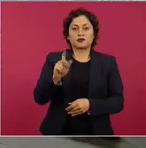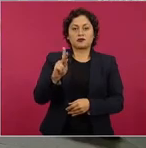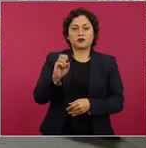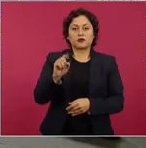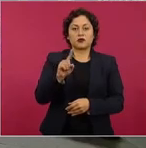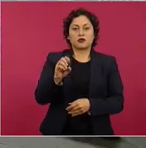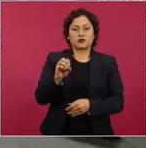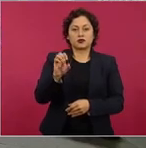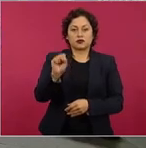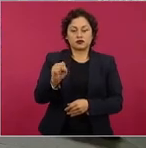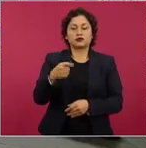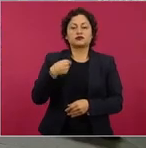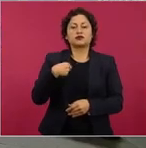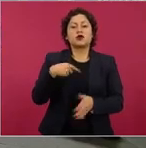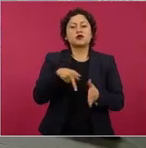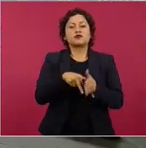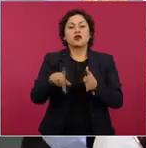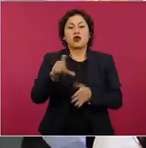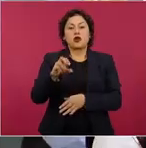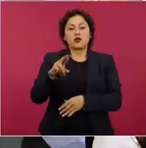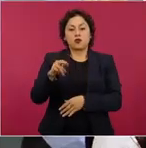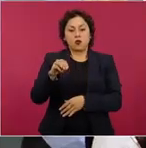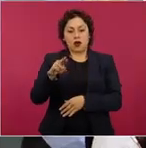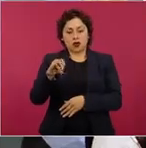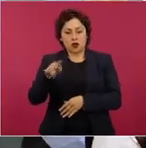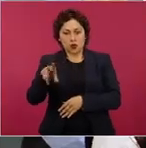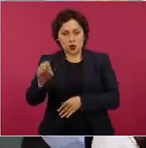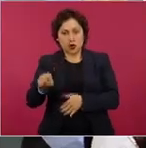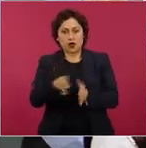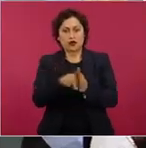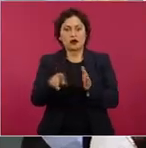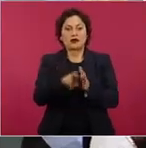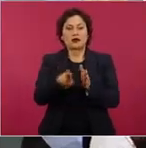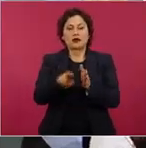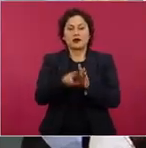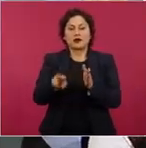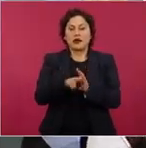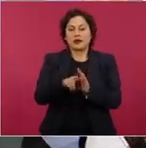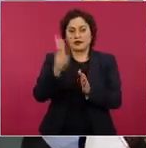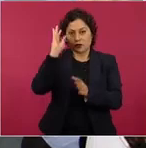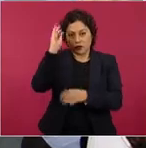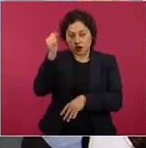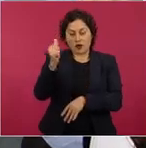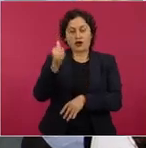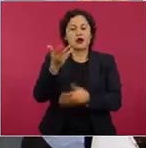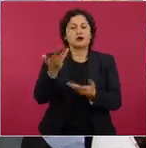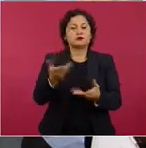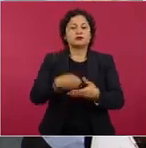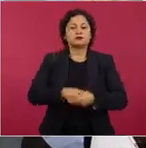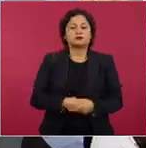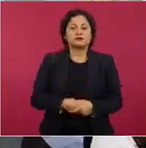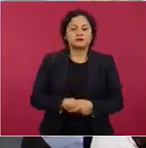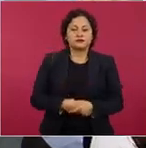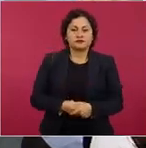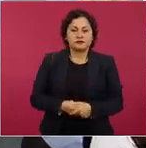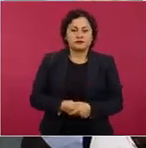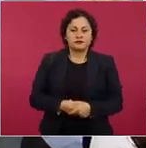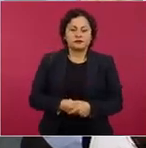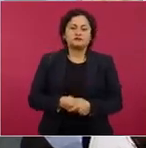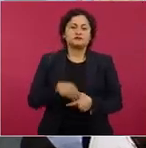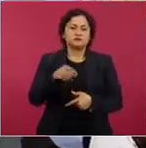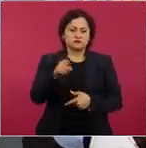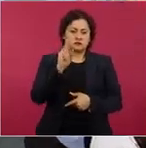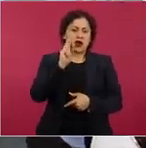del Hormolécula Oficial y columnista de la revista Petróleo y Energía. Como usted lo acaba de ver en las